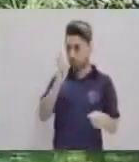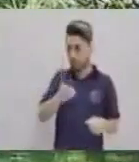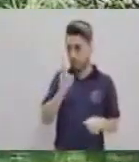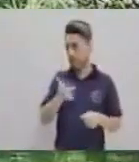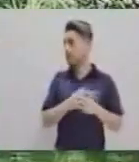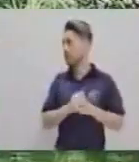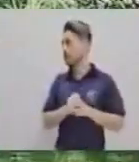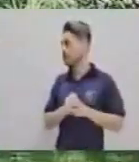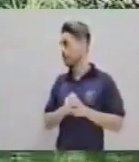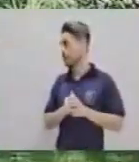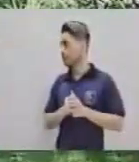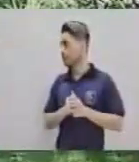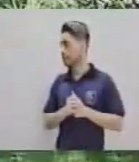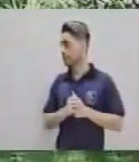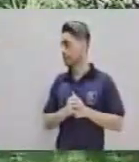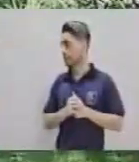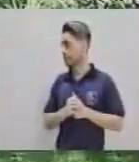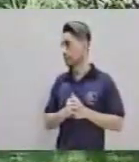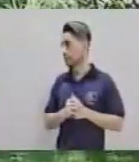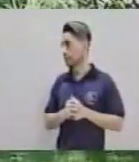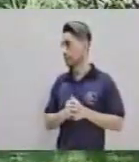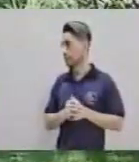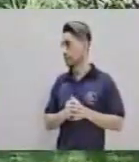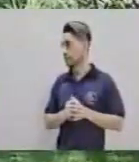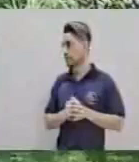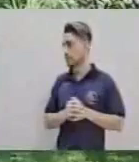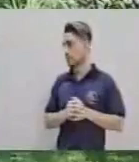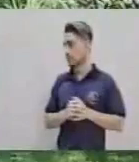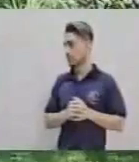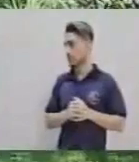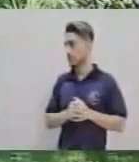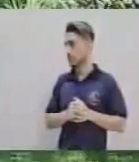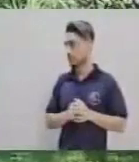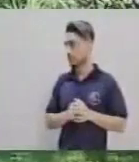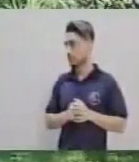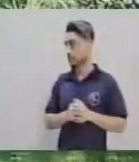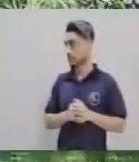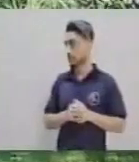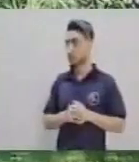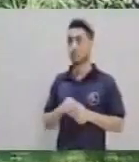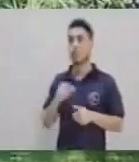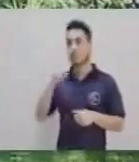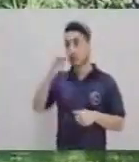Muy bien, vamos a hacer el calentamiento un poquito más dinámico. Vamos a trotar,